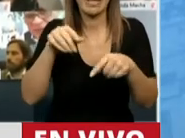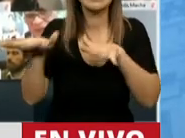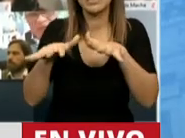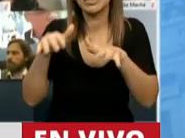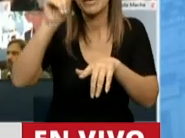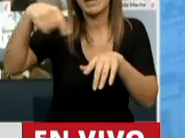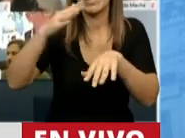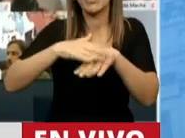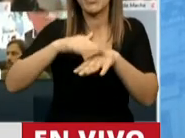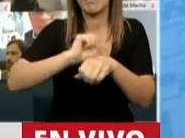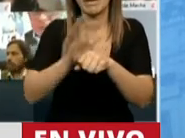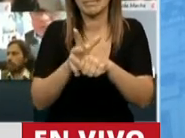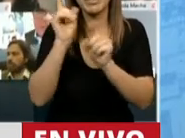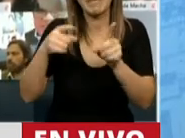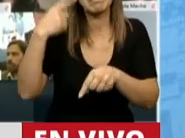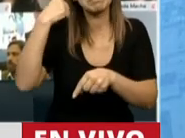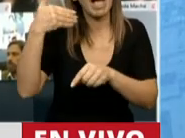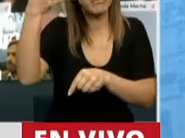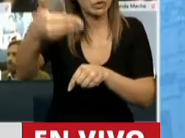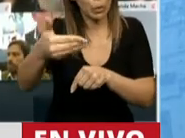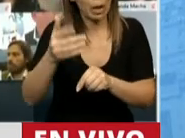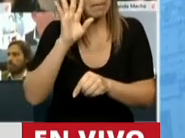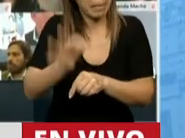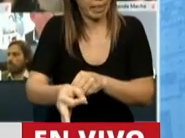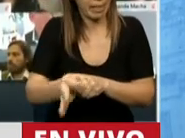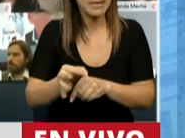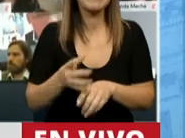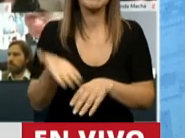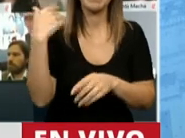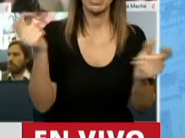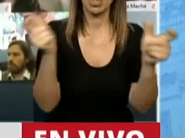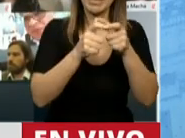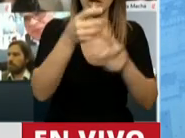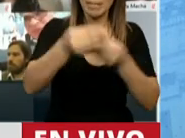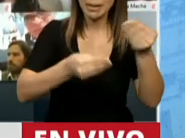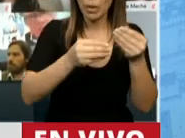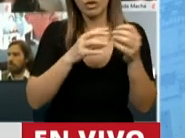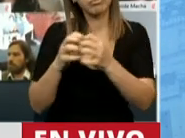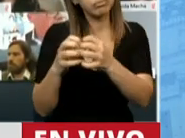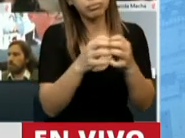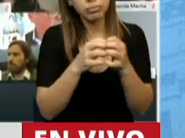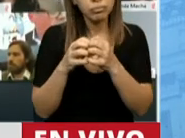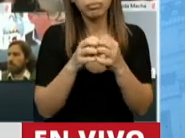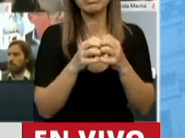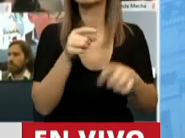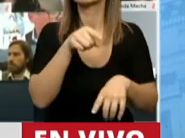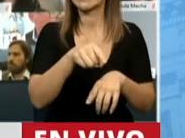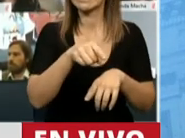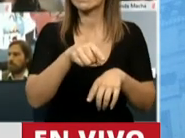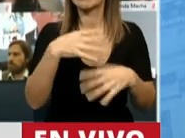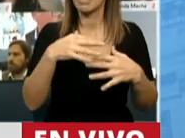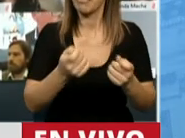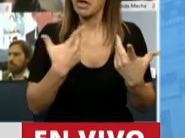también mirar hacia el futuro. El debate en la Comisión de Presupuestos fue un debate que